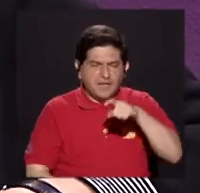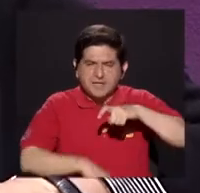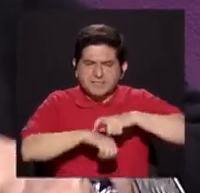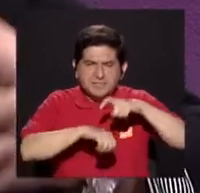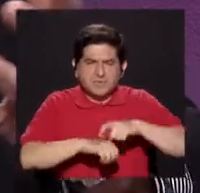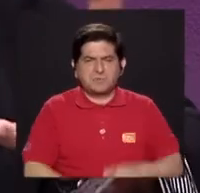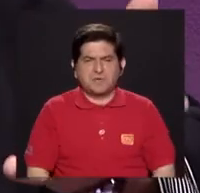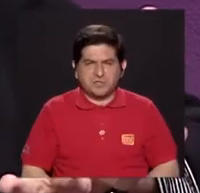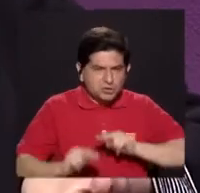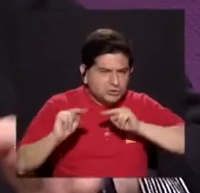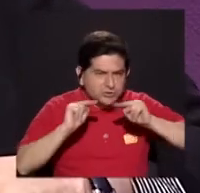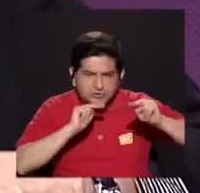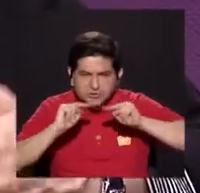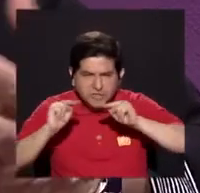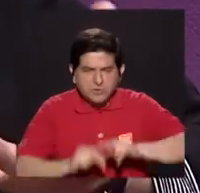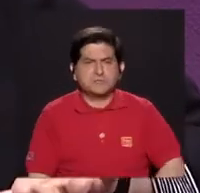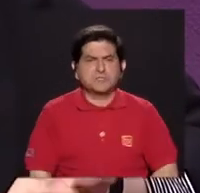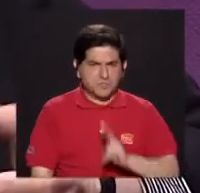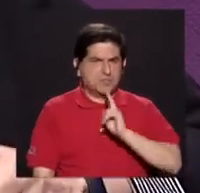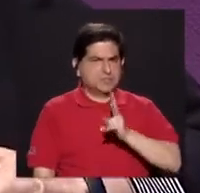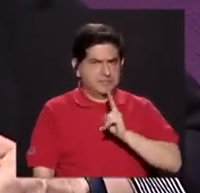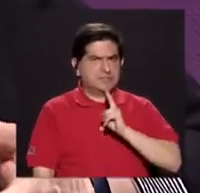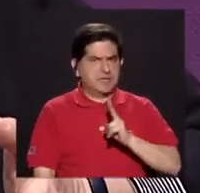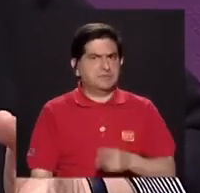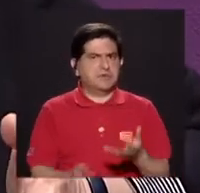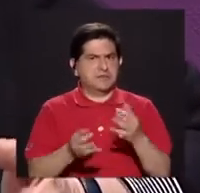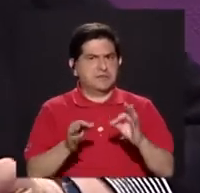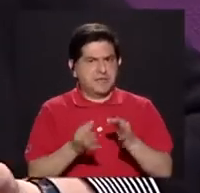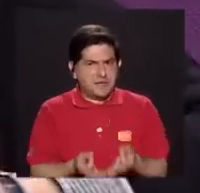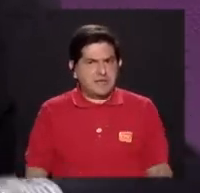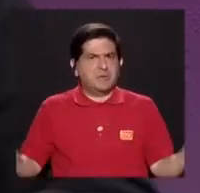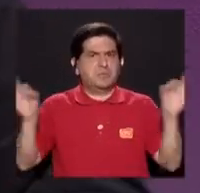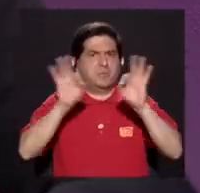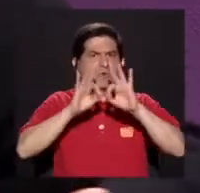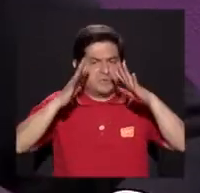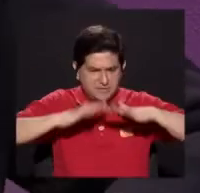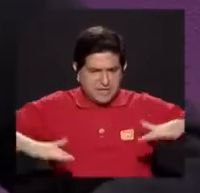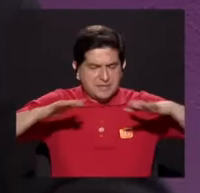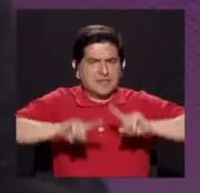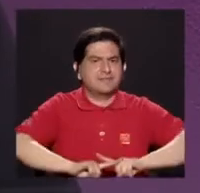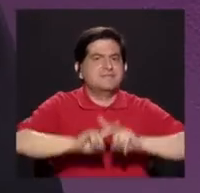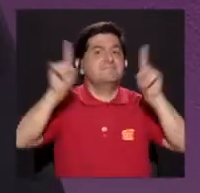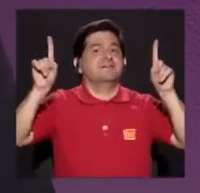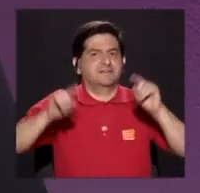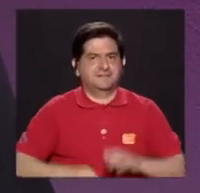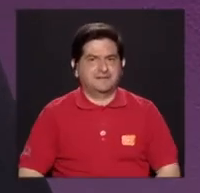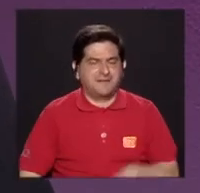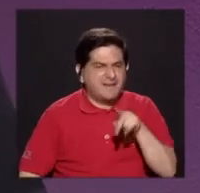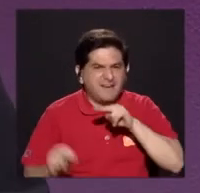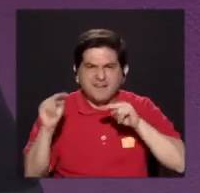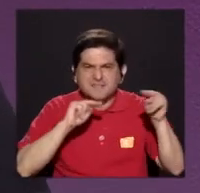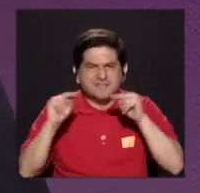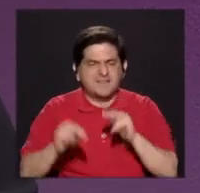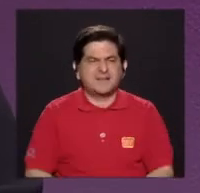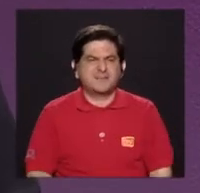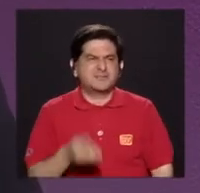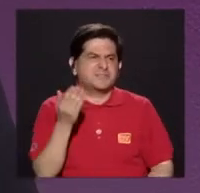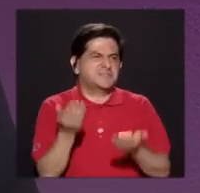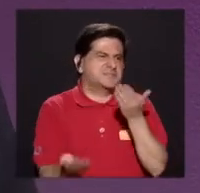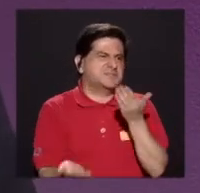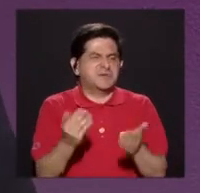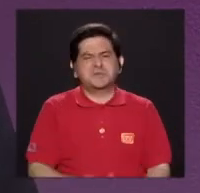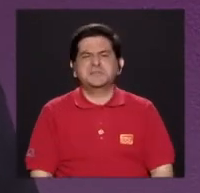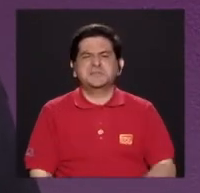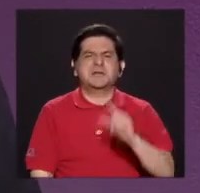moviendo las negociaciones en serio, las negociaciones grandes en otra esfera, y que esta era, digamos, una negociación relativamente, una